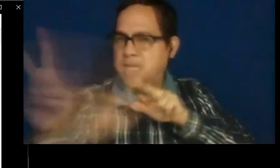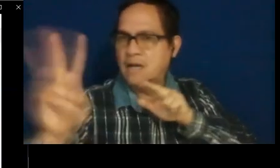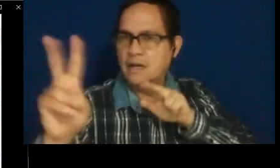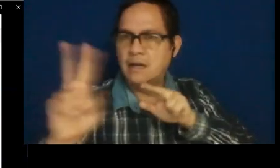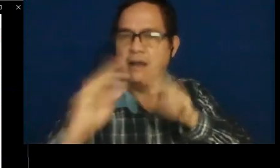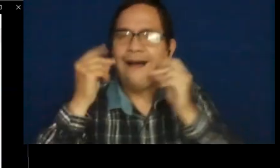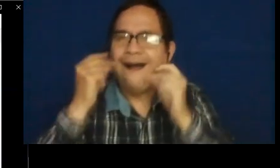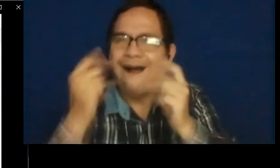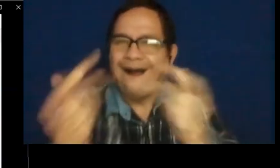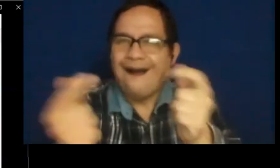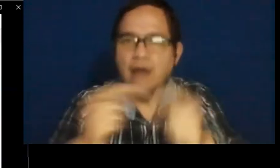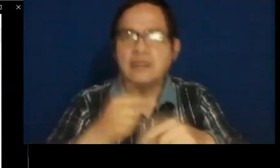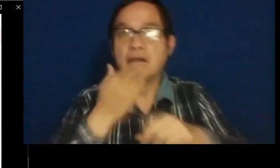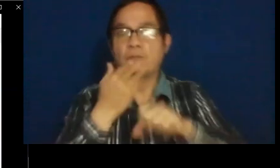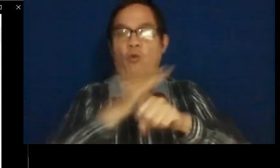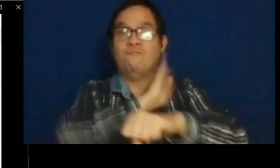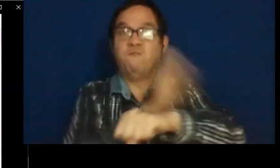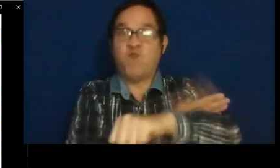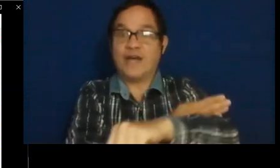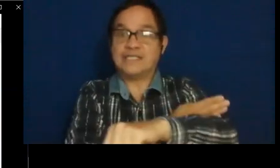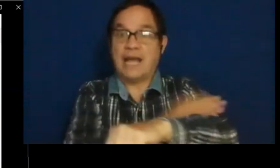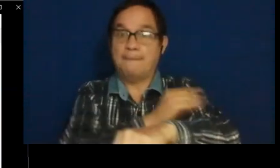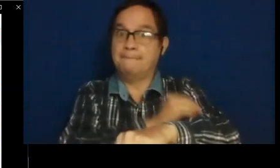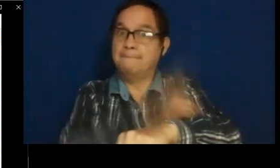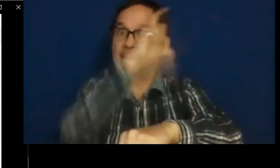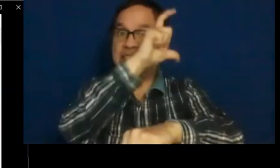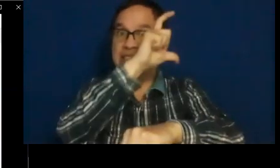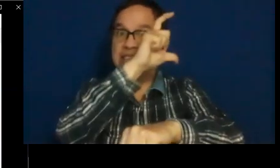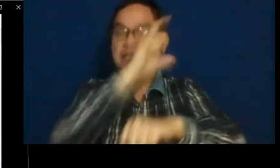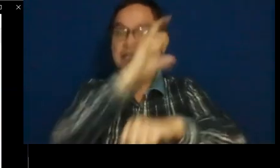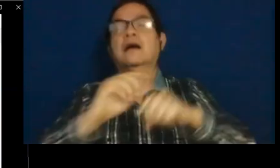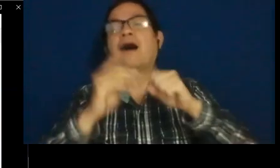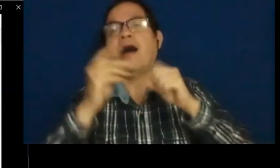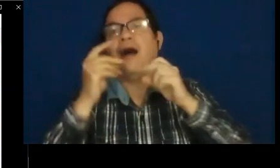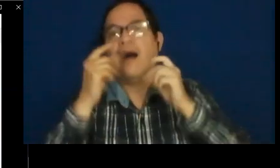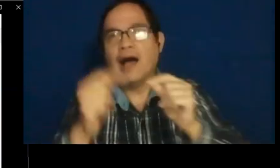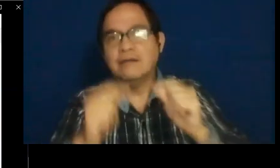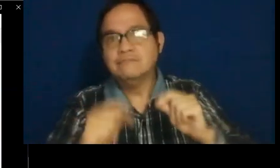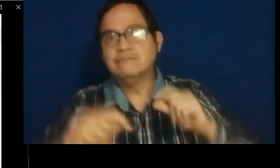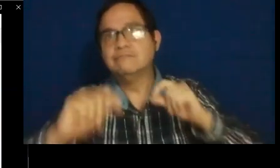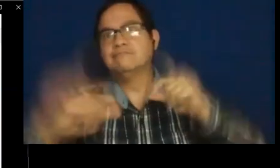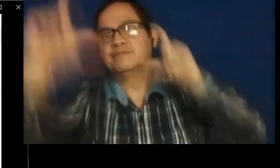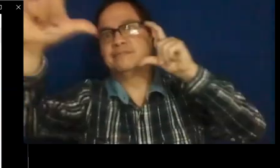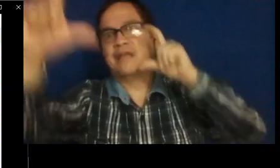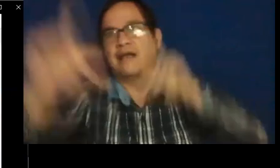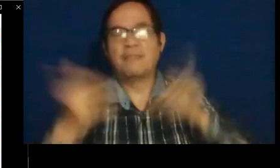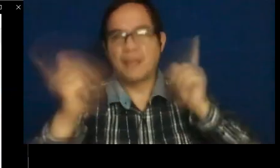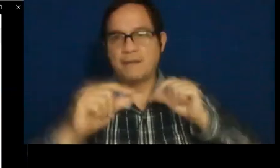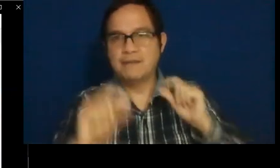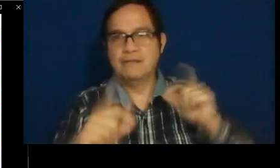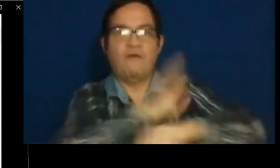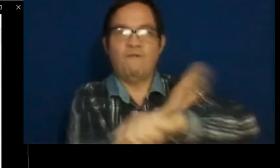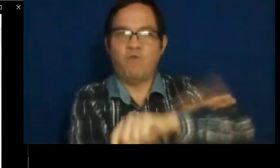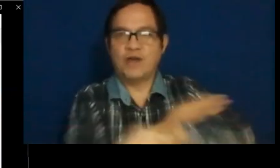donde si la fuerza aumenta, la aceleración aumenta. Si la fuerza disminuye, la aceleración disminuye. Ahora, también vamos a encontrar en